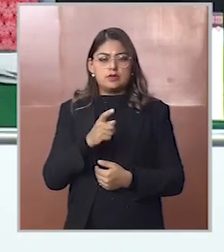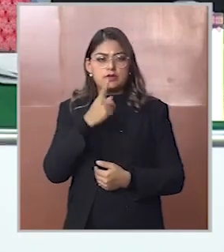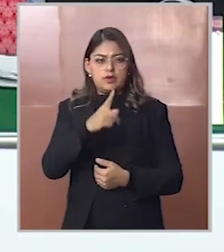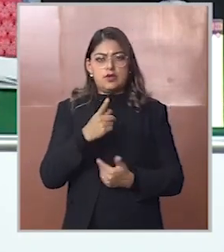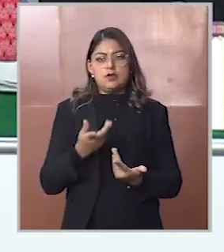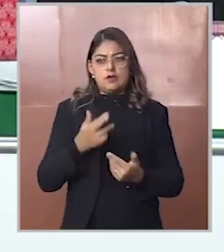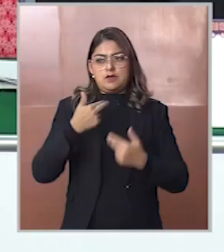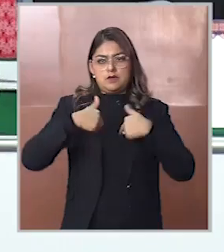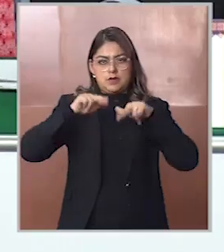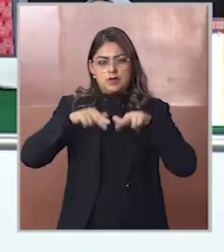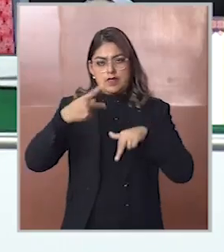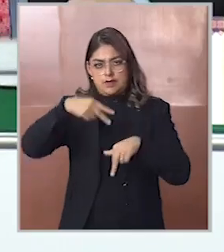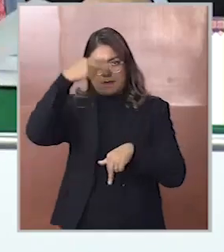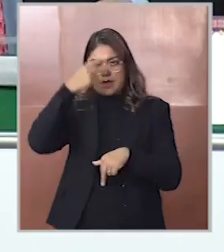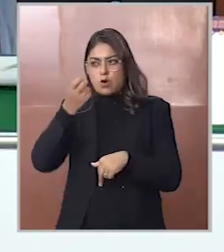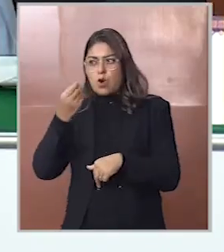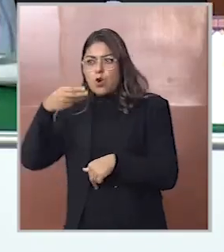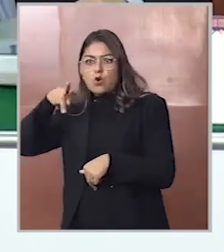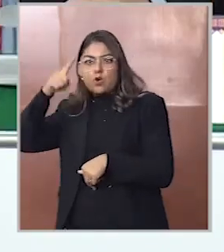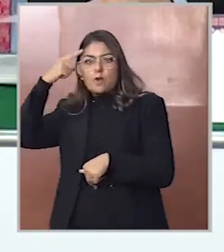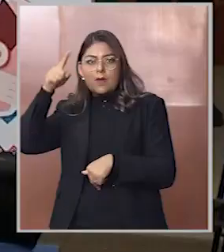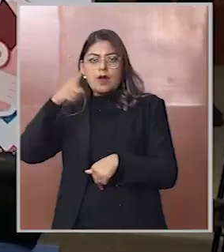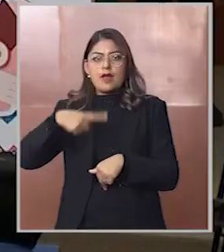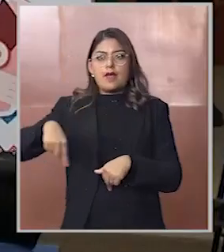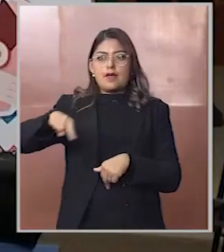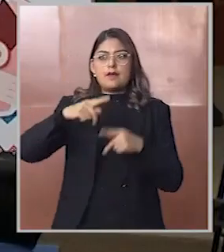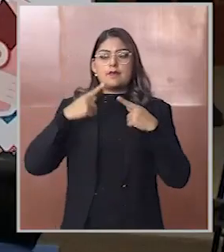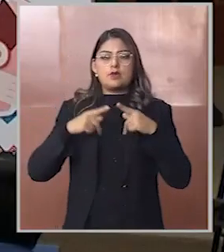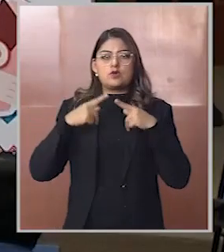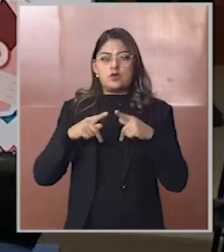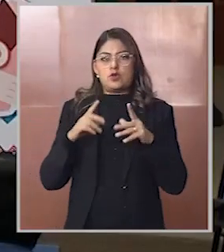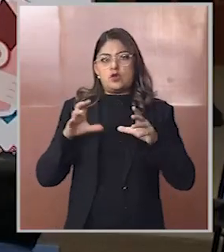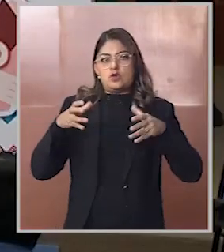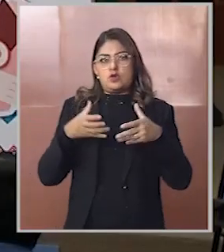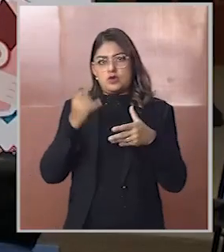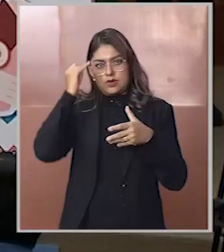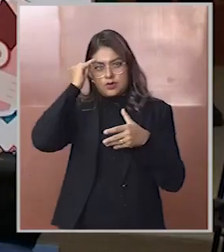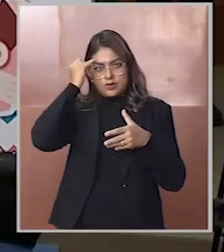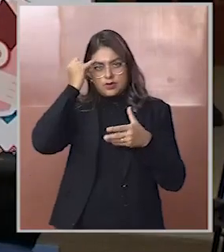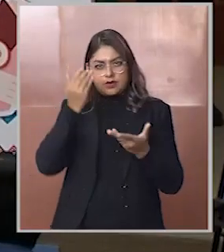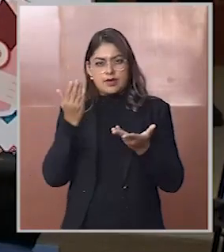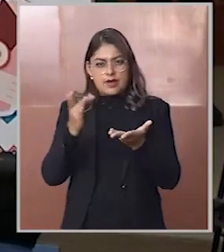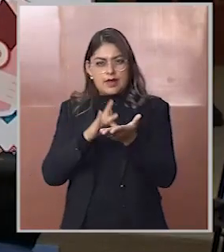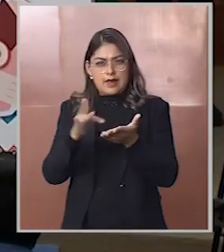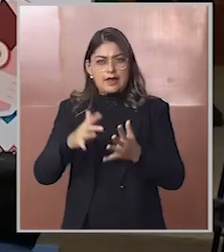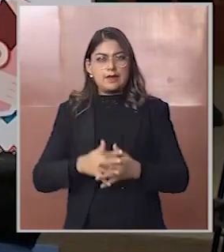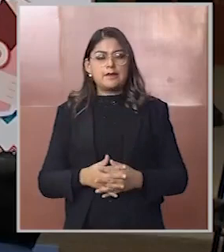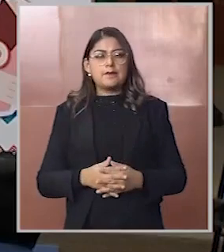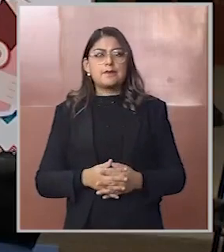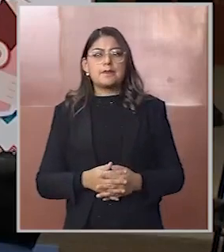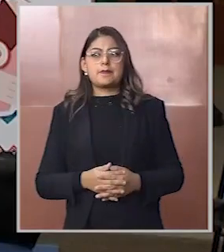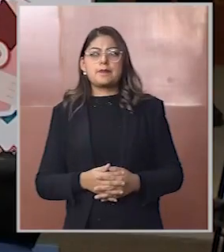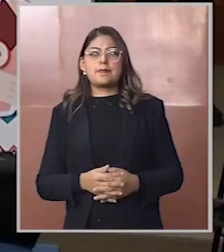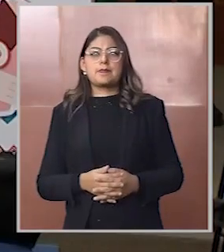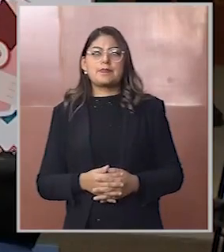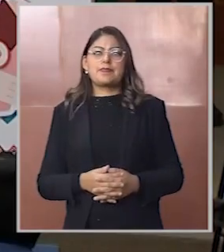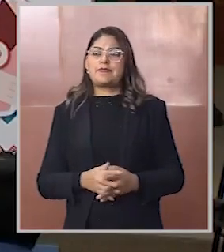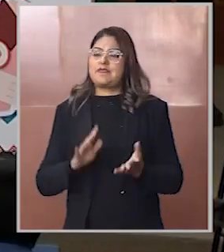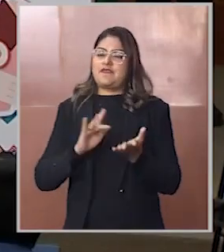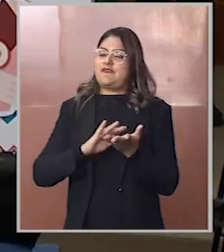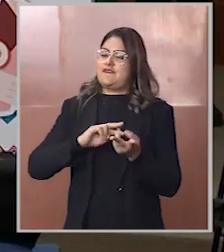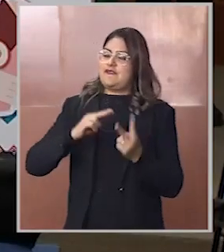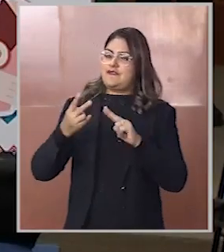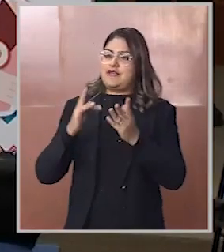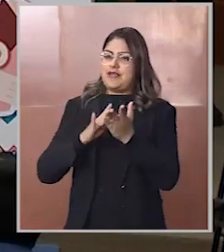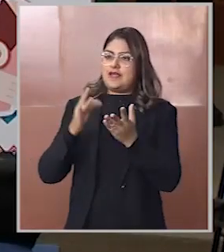las Naciones Unidas para los Derechos Humanos Jesús Muchísimas gracias por acompañarnos no muchas gracias Arturo a la